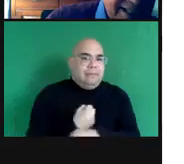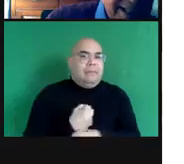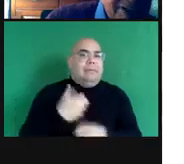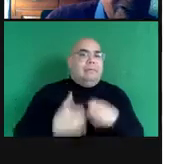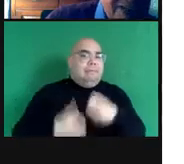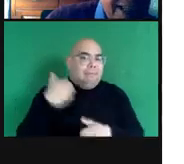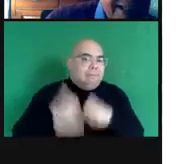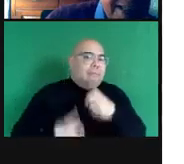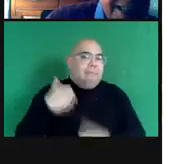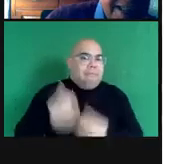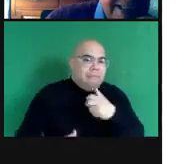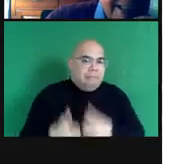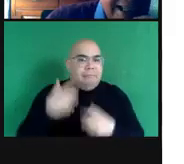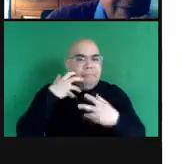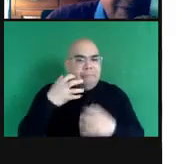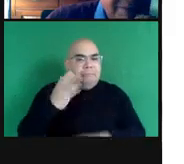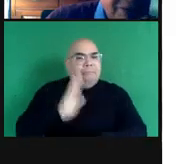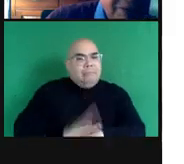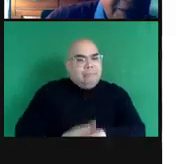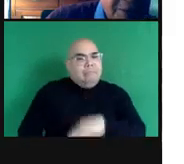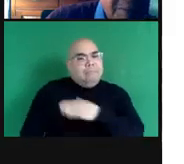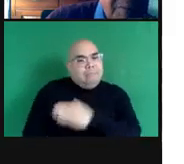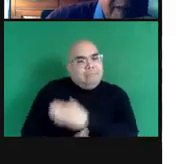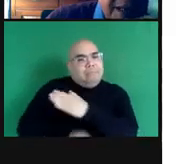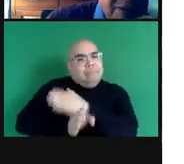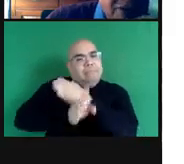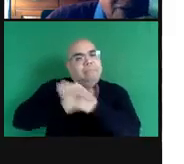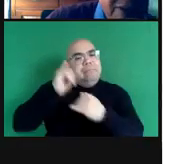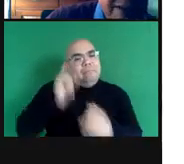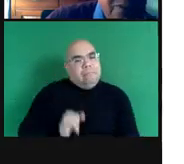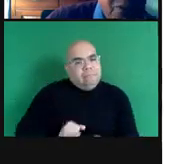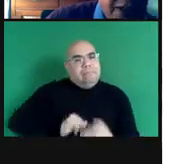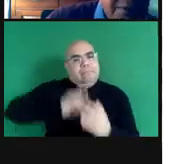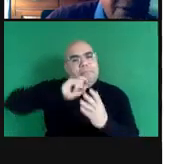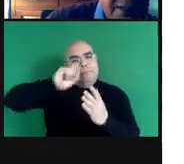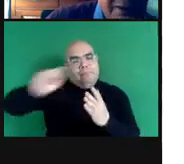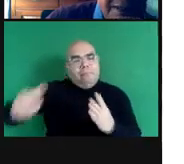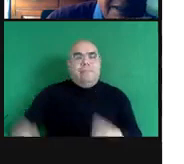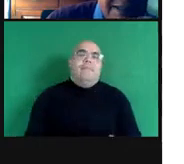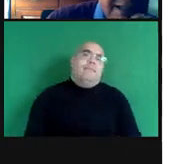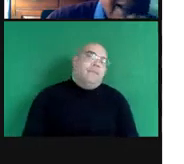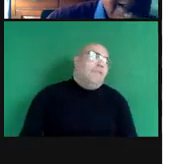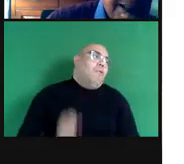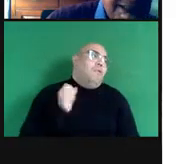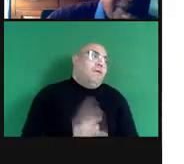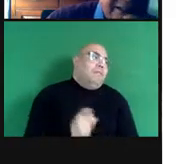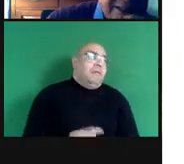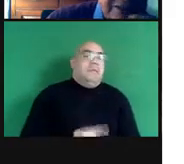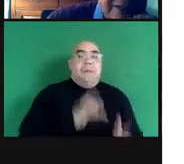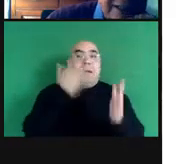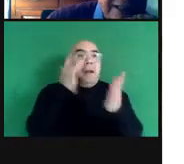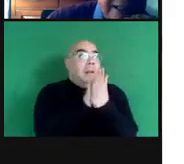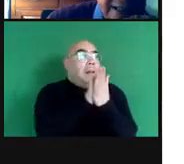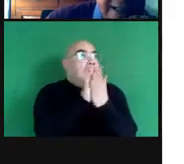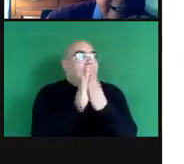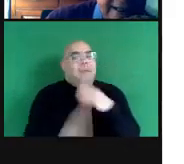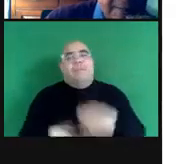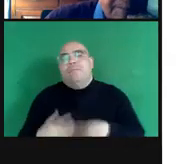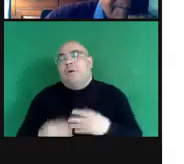permanentes, constantes, que es limpia el monumento y a los 8 días vuelve otra vez y se repite la historia.